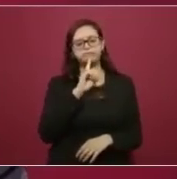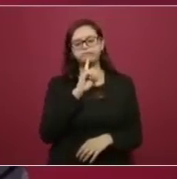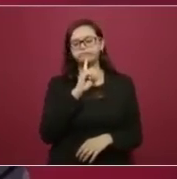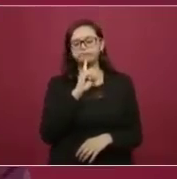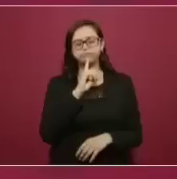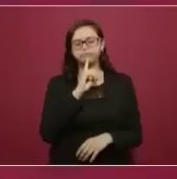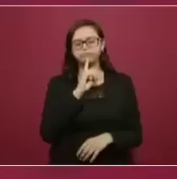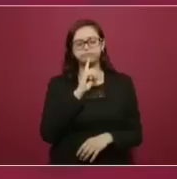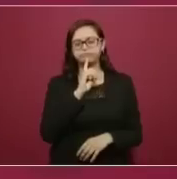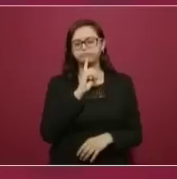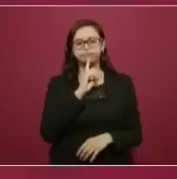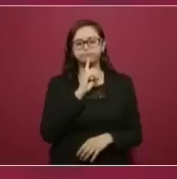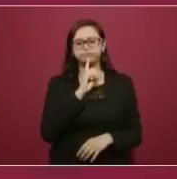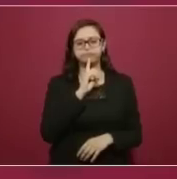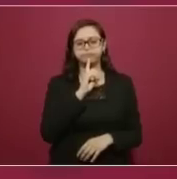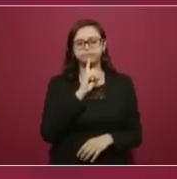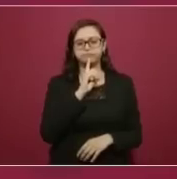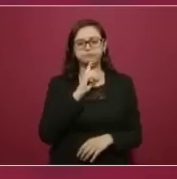combustibles